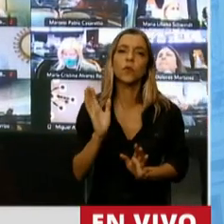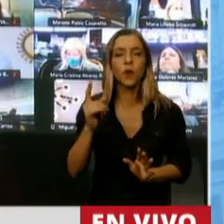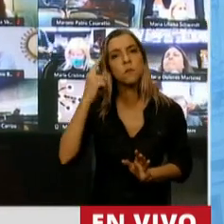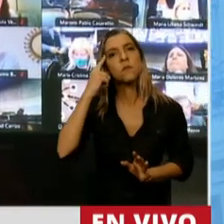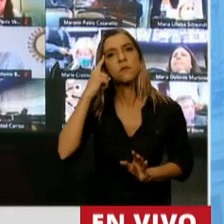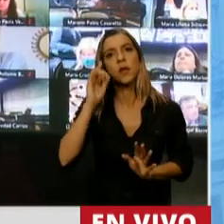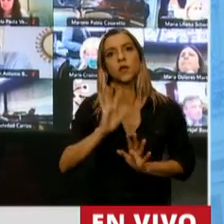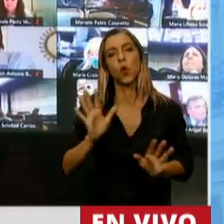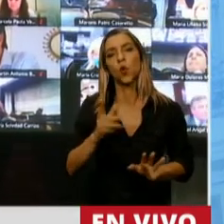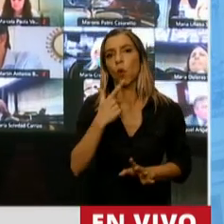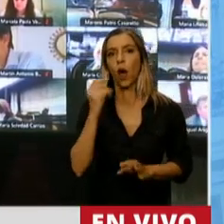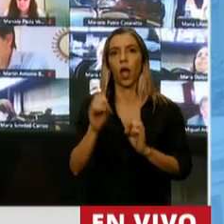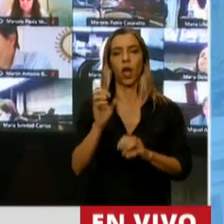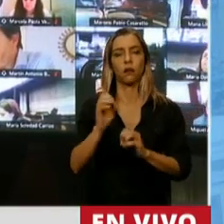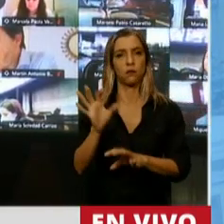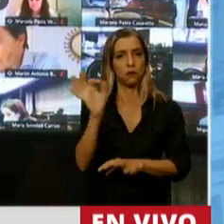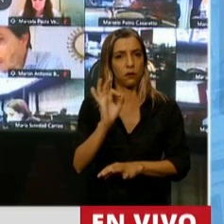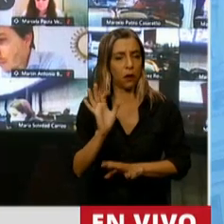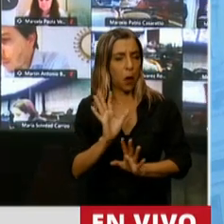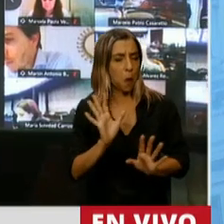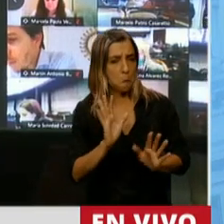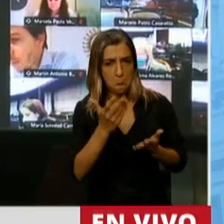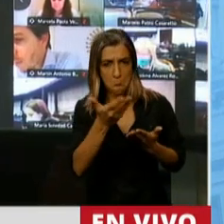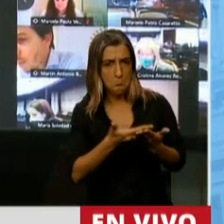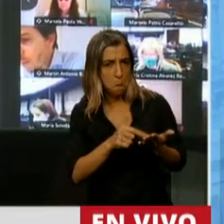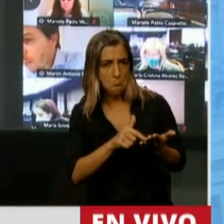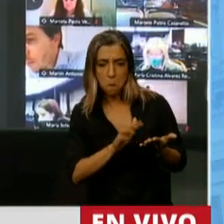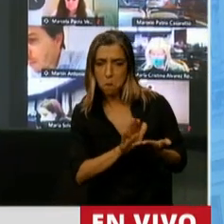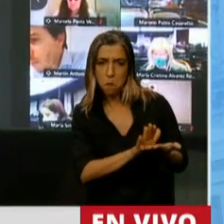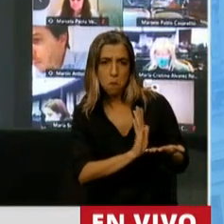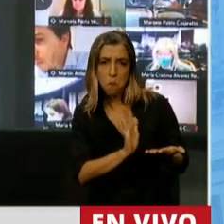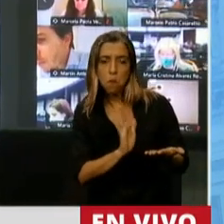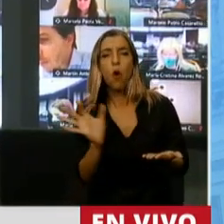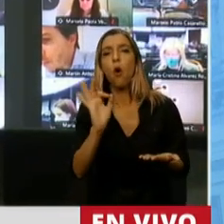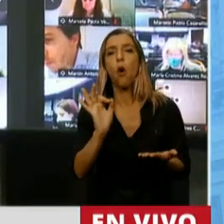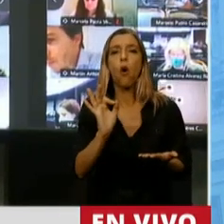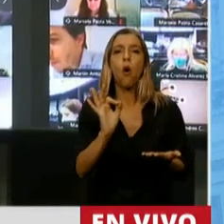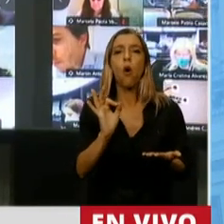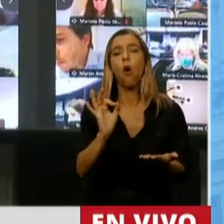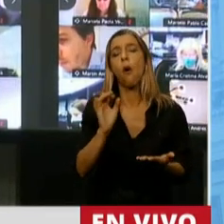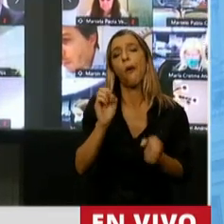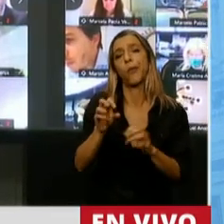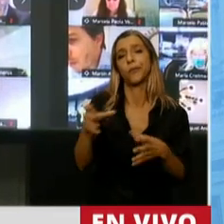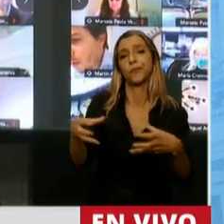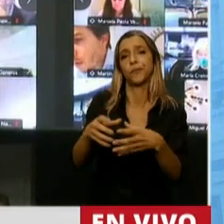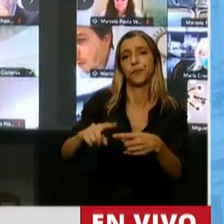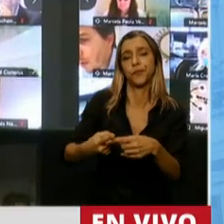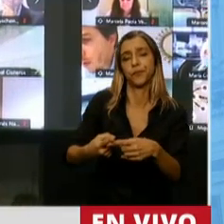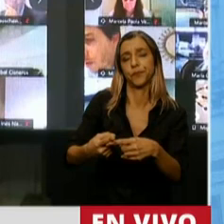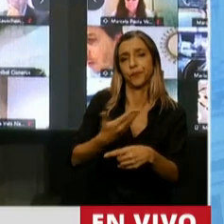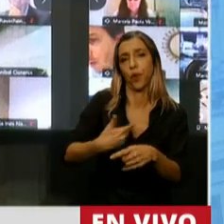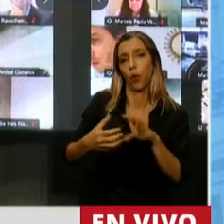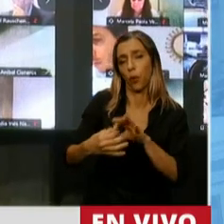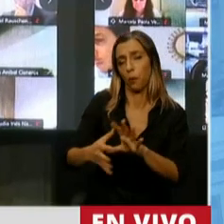como una crítica al proyecto de presupuesto o al oficialismo que lo es pero que